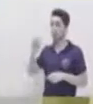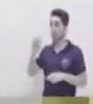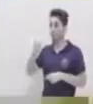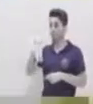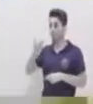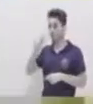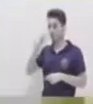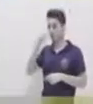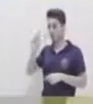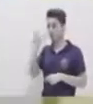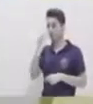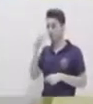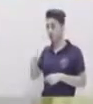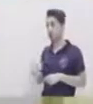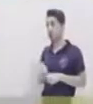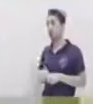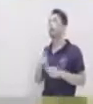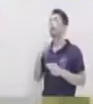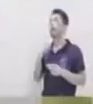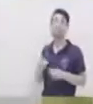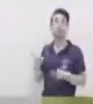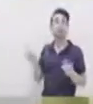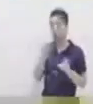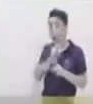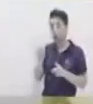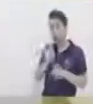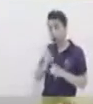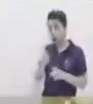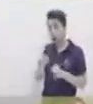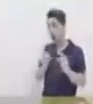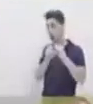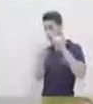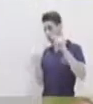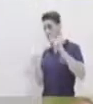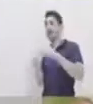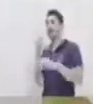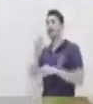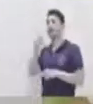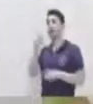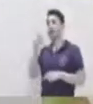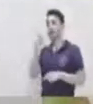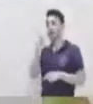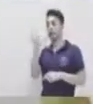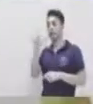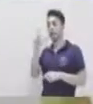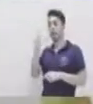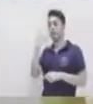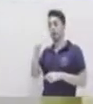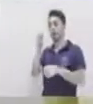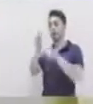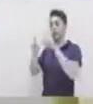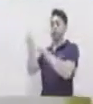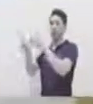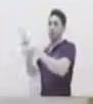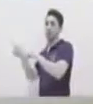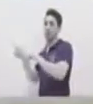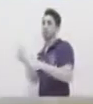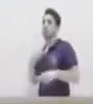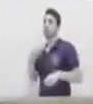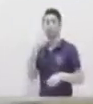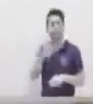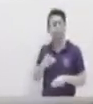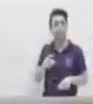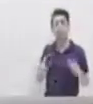que es una permutación. Al no intervenir todos los elementos, estamos hablando que es una variación. Entonces, al tener un problema